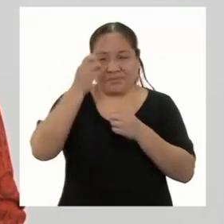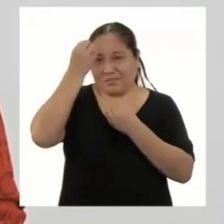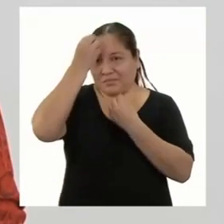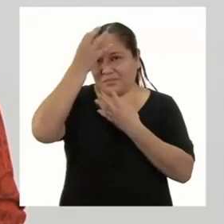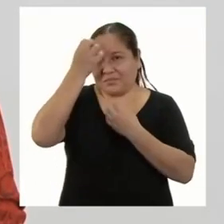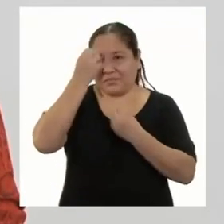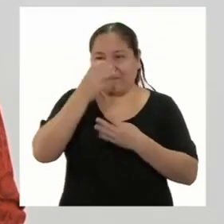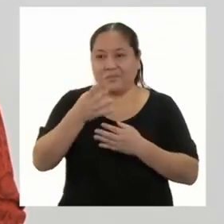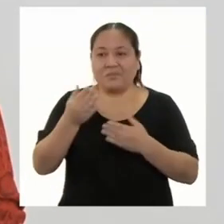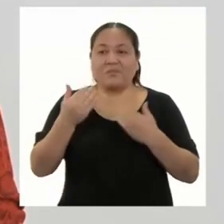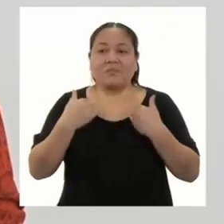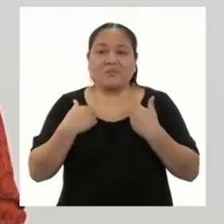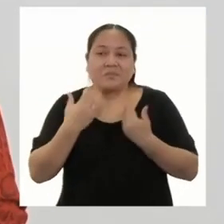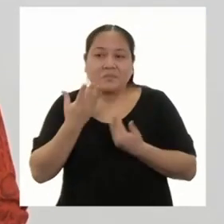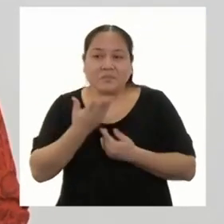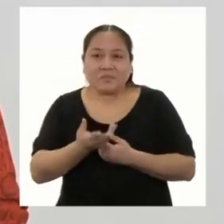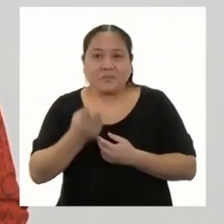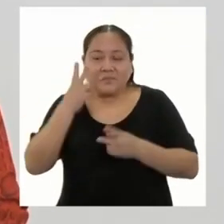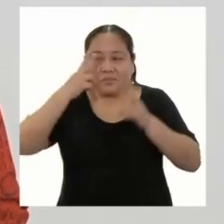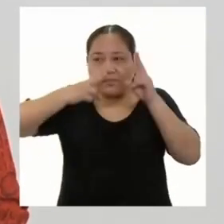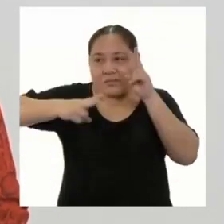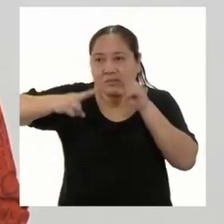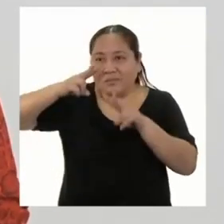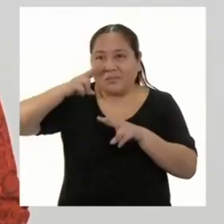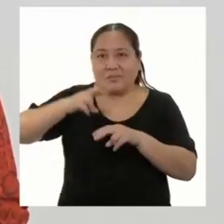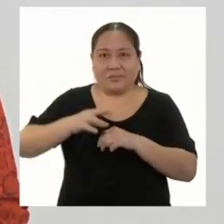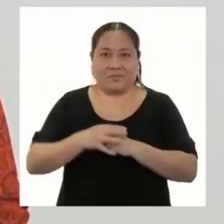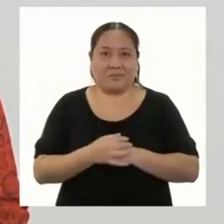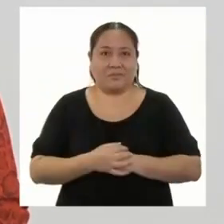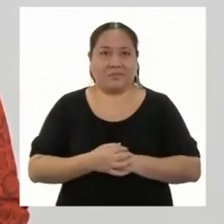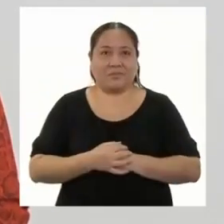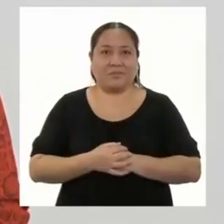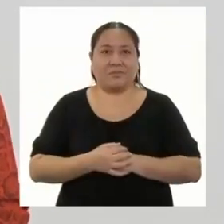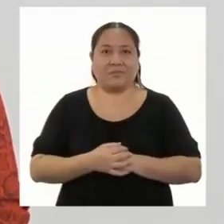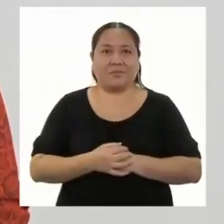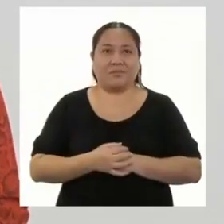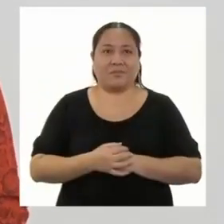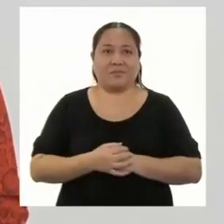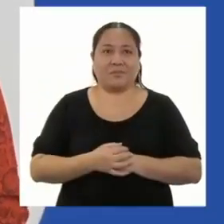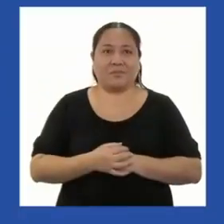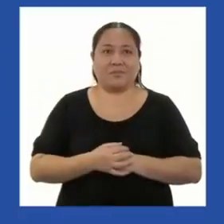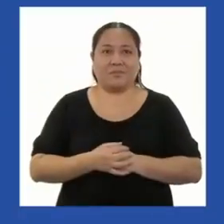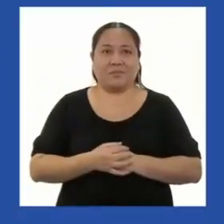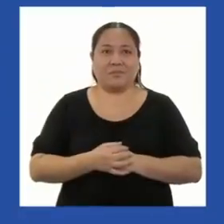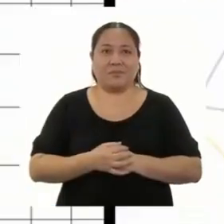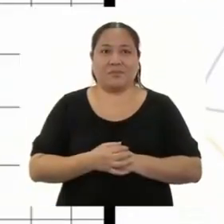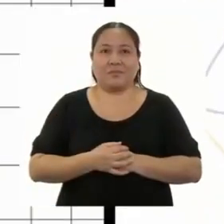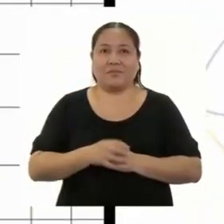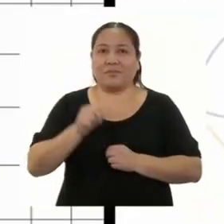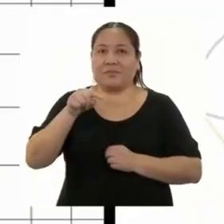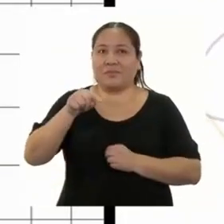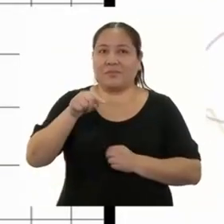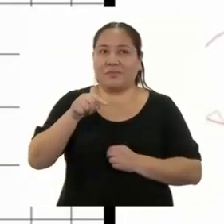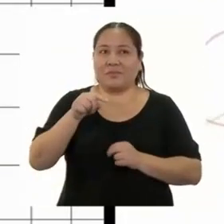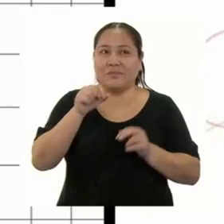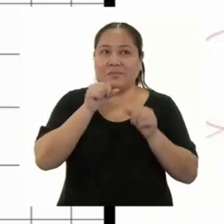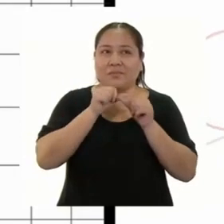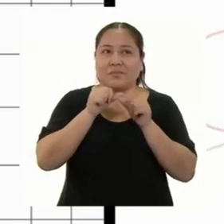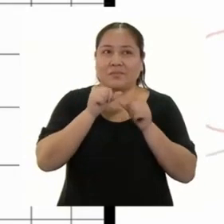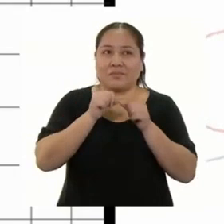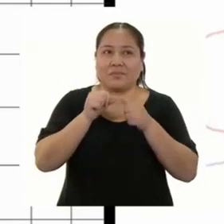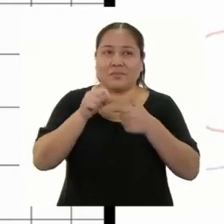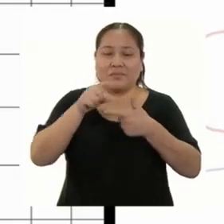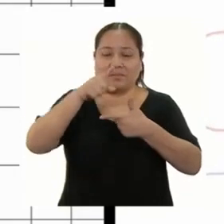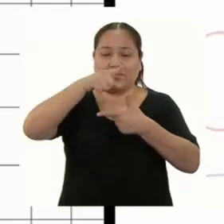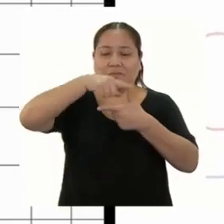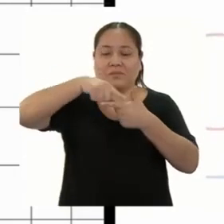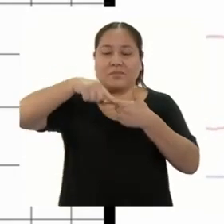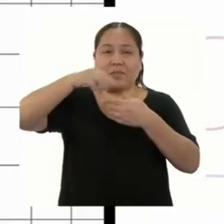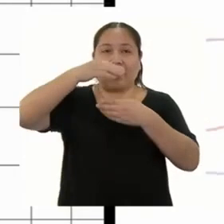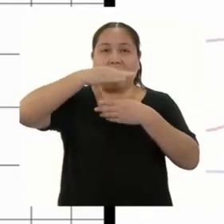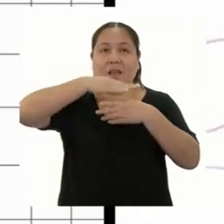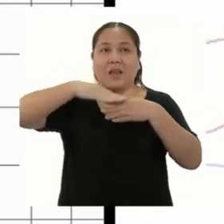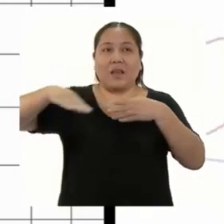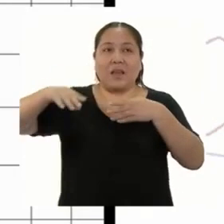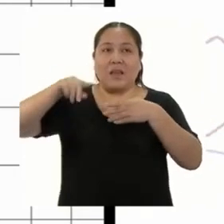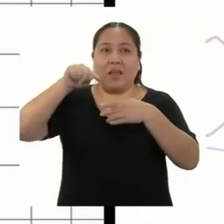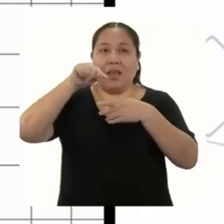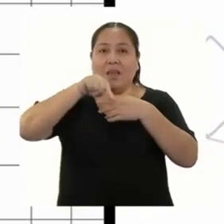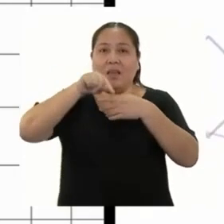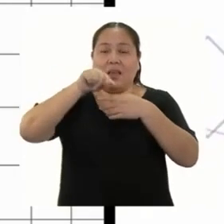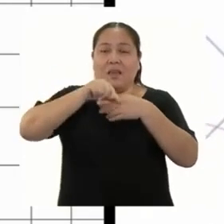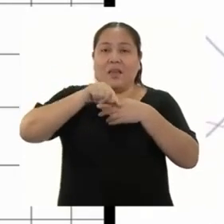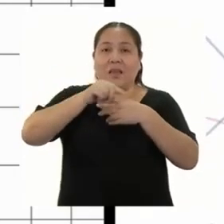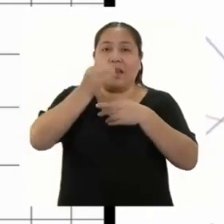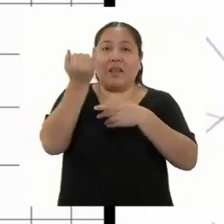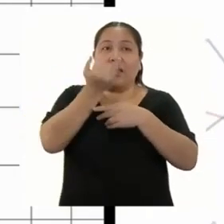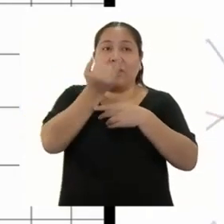los que contamos para calcularlo. Son el valor de la imagen en centímetros, que